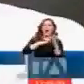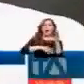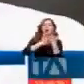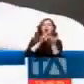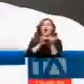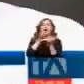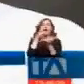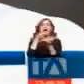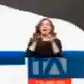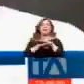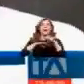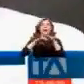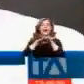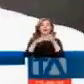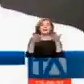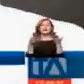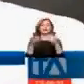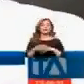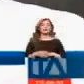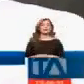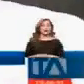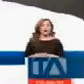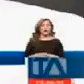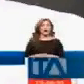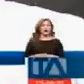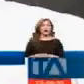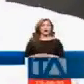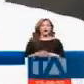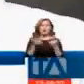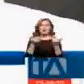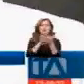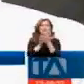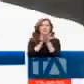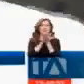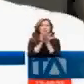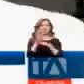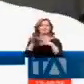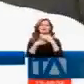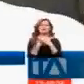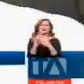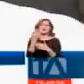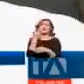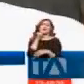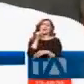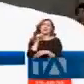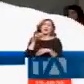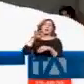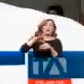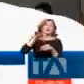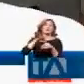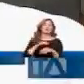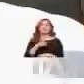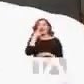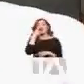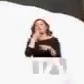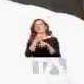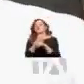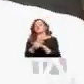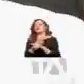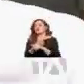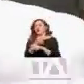estaban haciendo. Se ve bonito que haya sido solo por dos votitos que faltaron, pero eso ya estaba calculado. Entonces habrá que ver cuáles son los intereses particulares. Ojo,